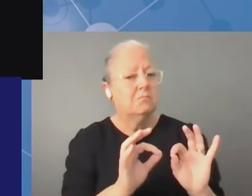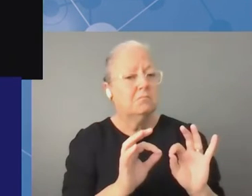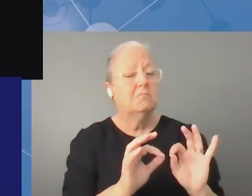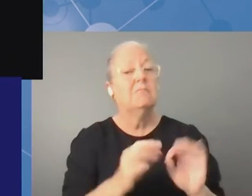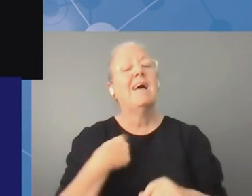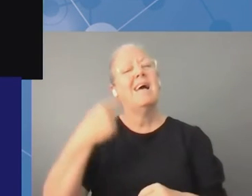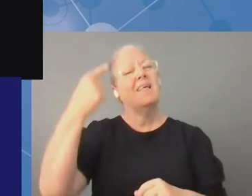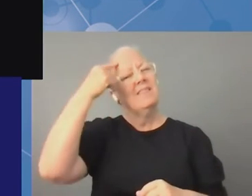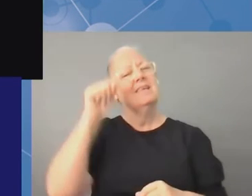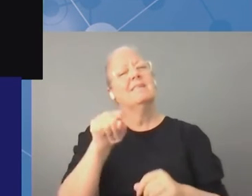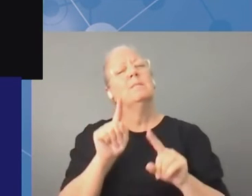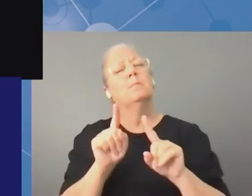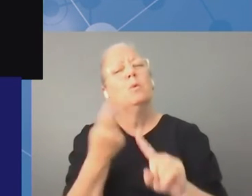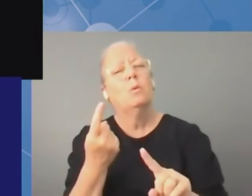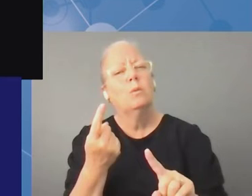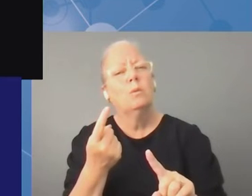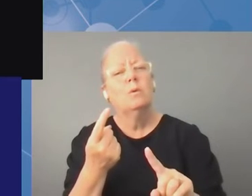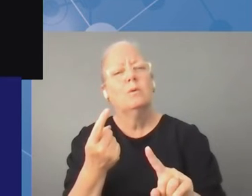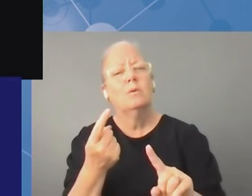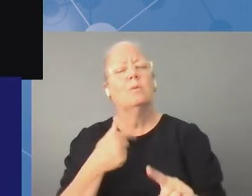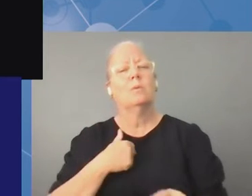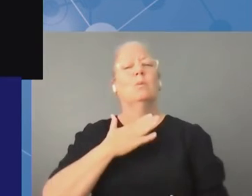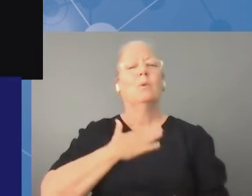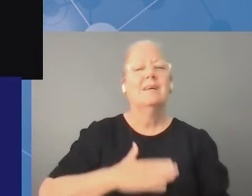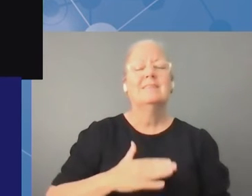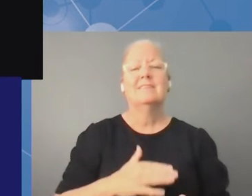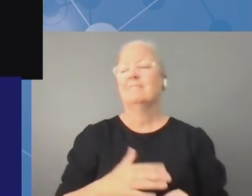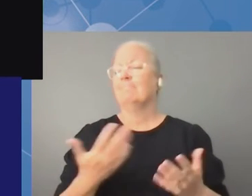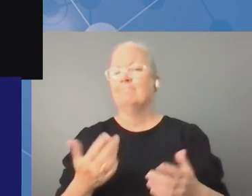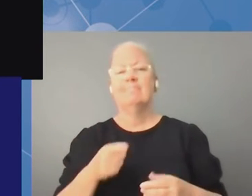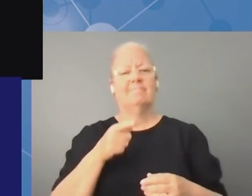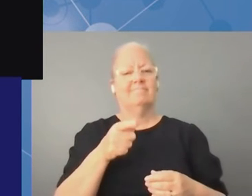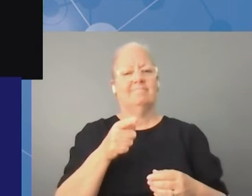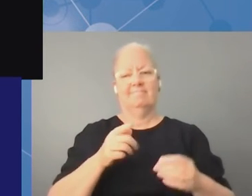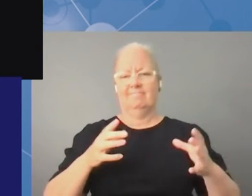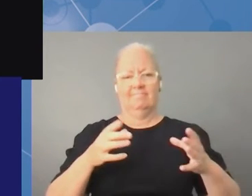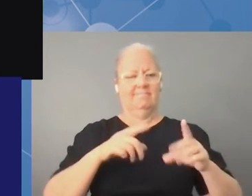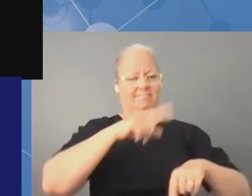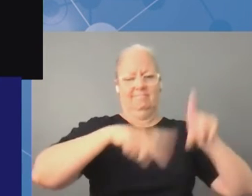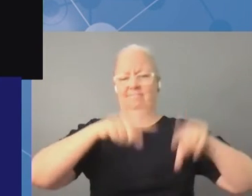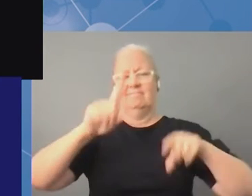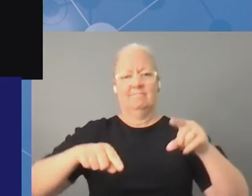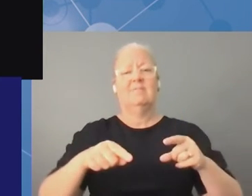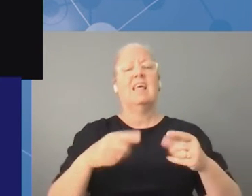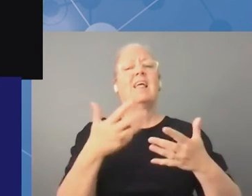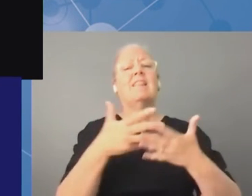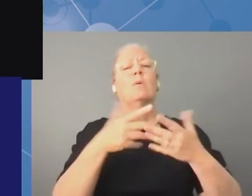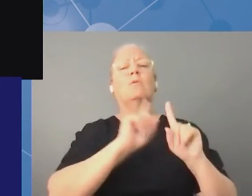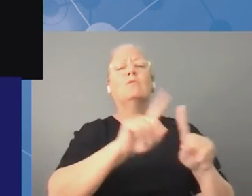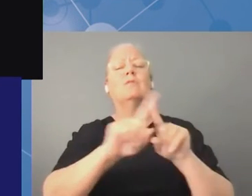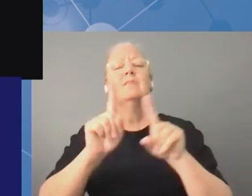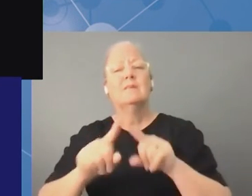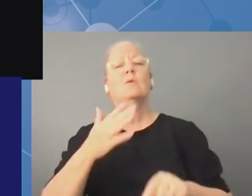en varias lenguas. Durante la última sesión plenaria sobre los foros de gobernanza